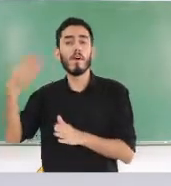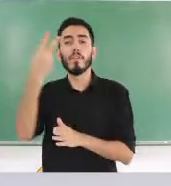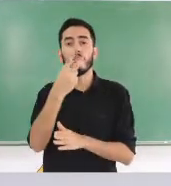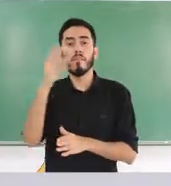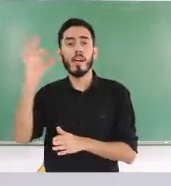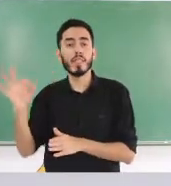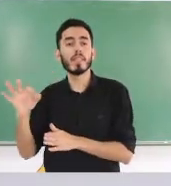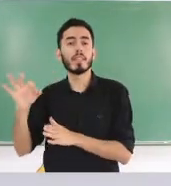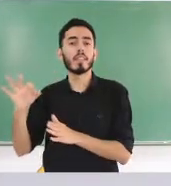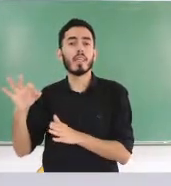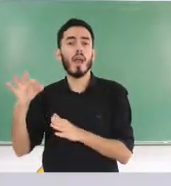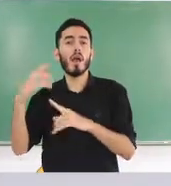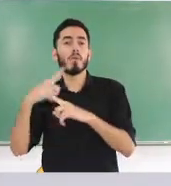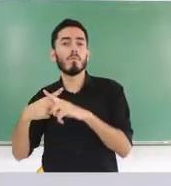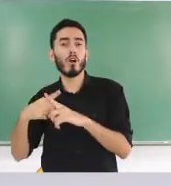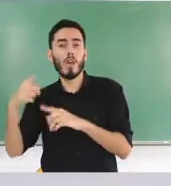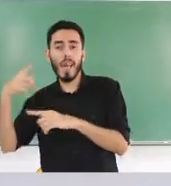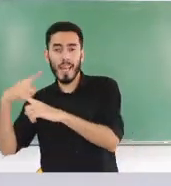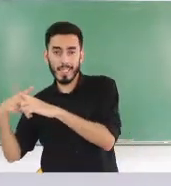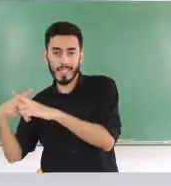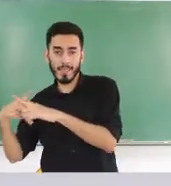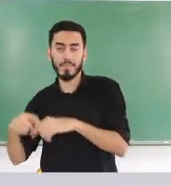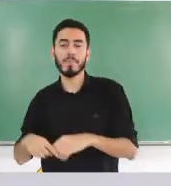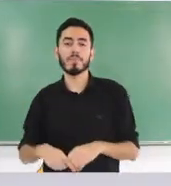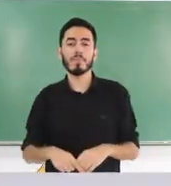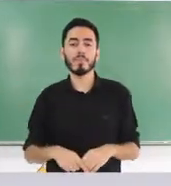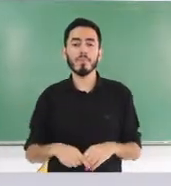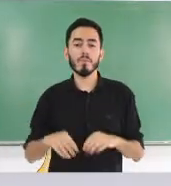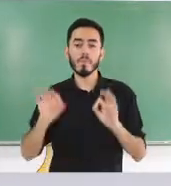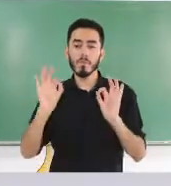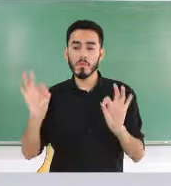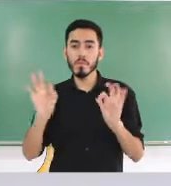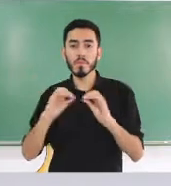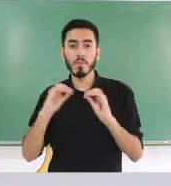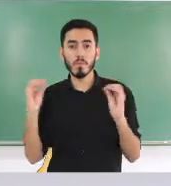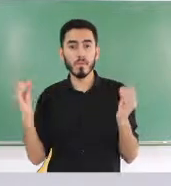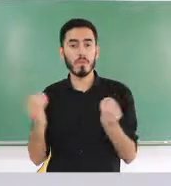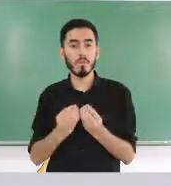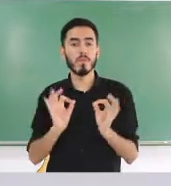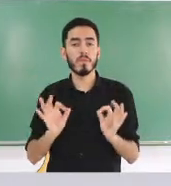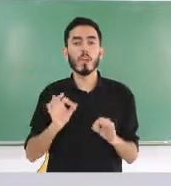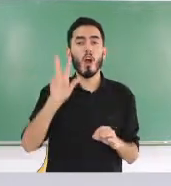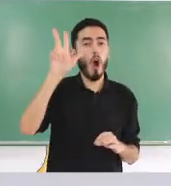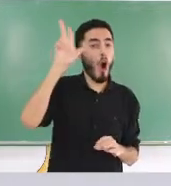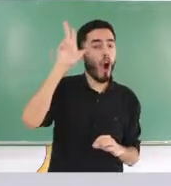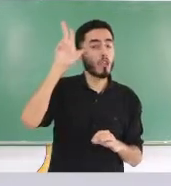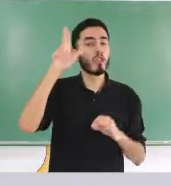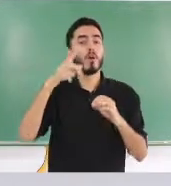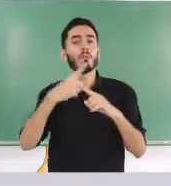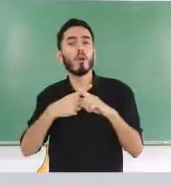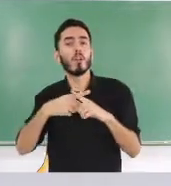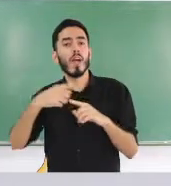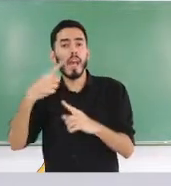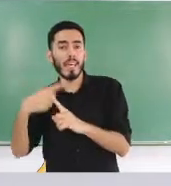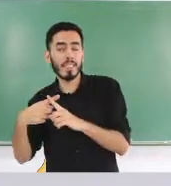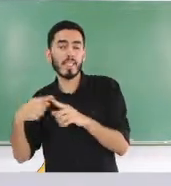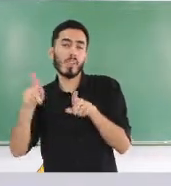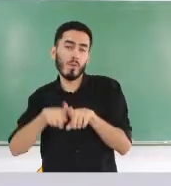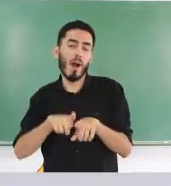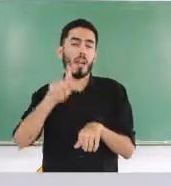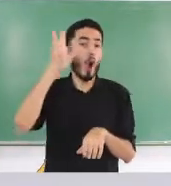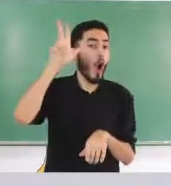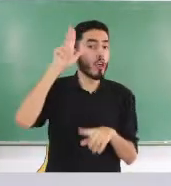multiplicado por X. Una vez que tengo esto, lo voy a resolver. 8 por X, 8X.